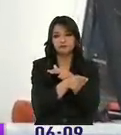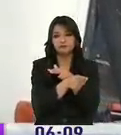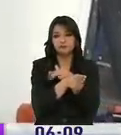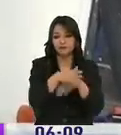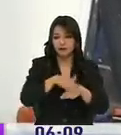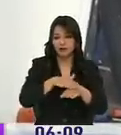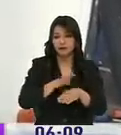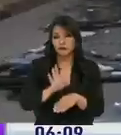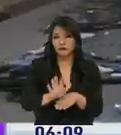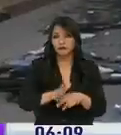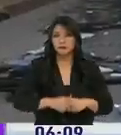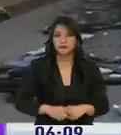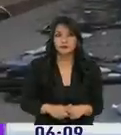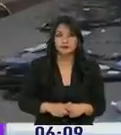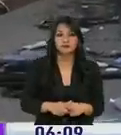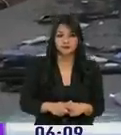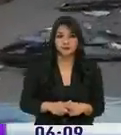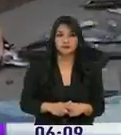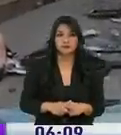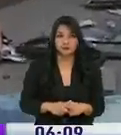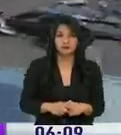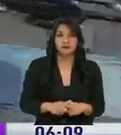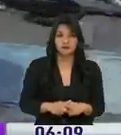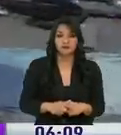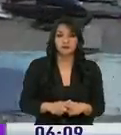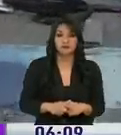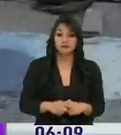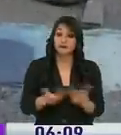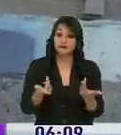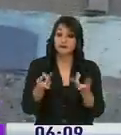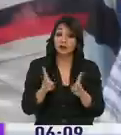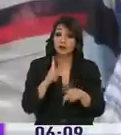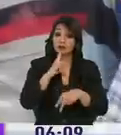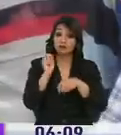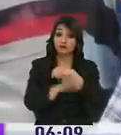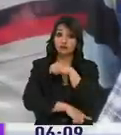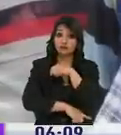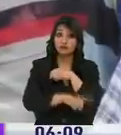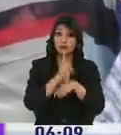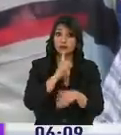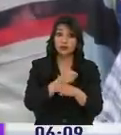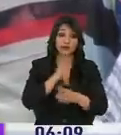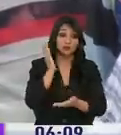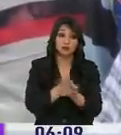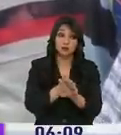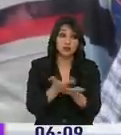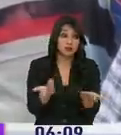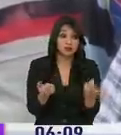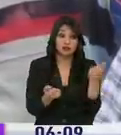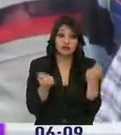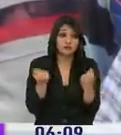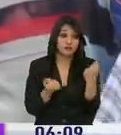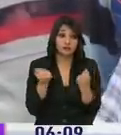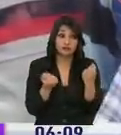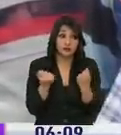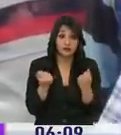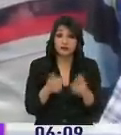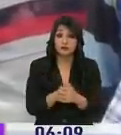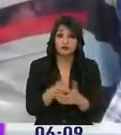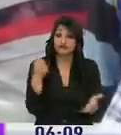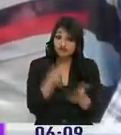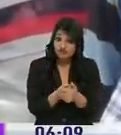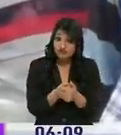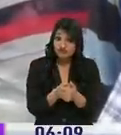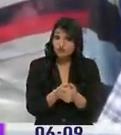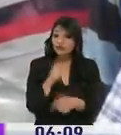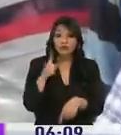el accidente. Los dirigentes anunciaron sanciones. Es la suspensión, pues. Por ejemplo, el que causa el accidente ya no va